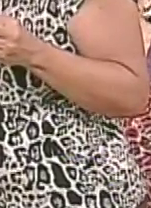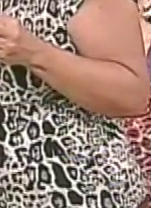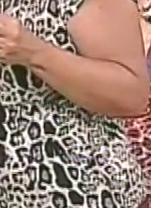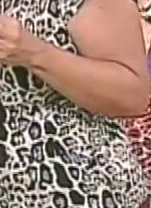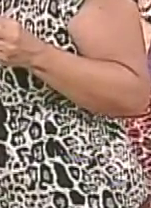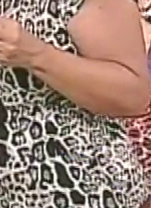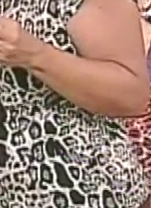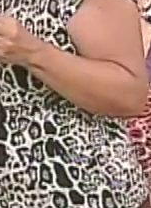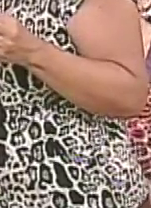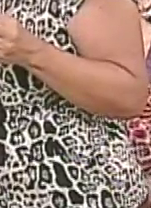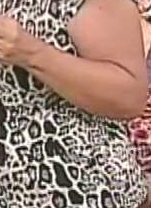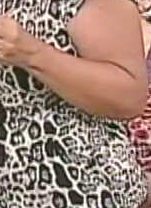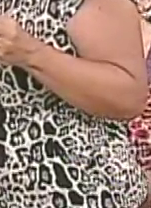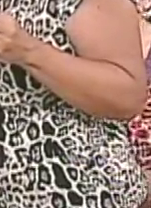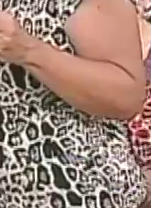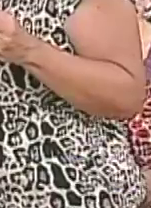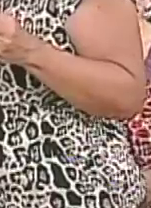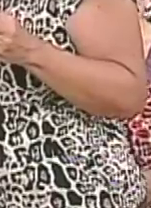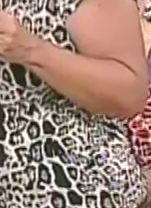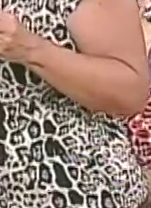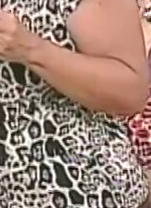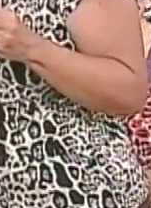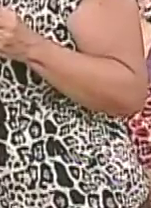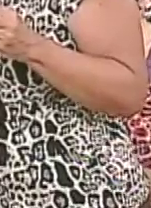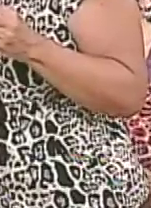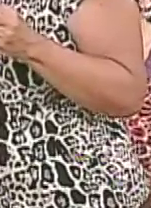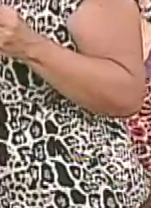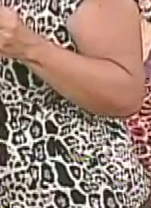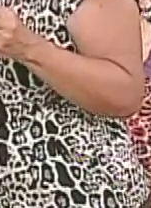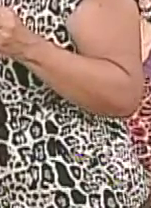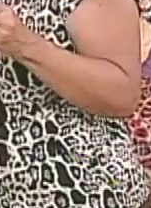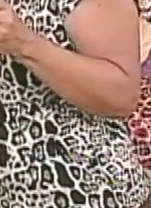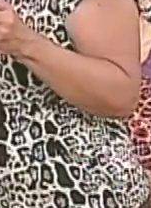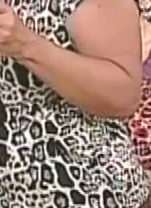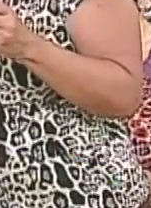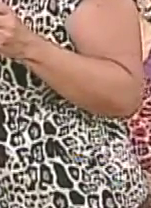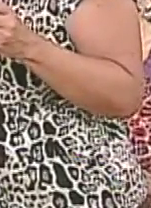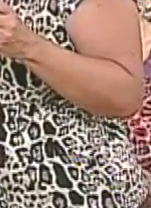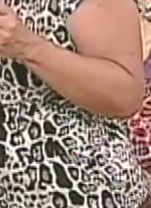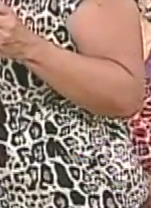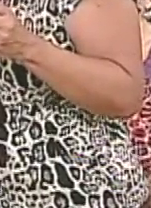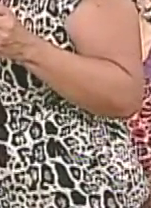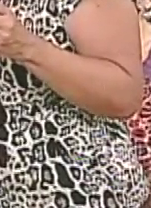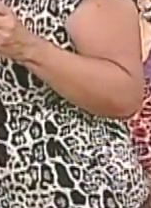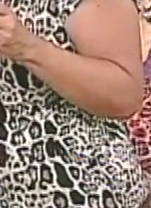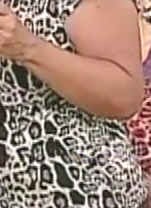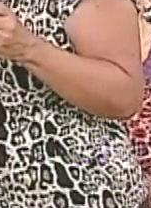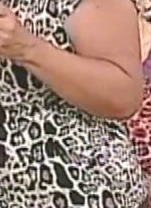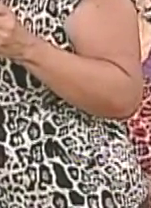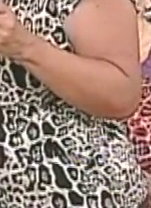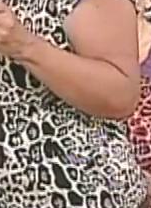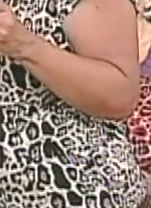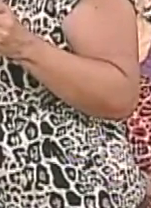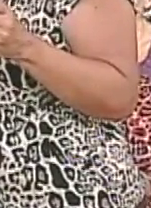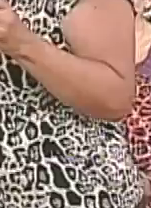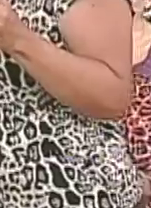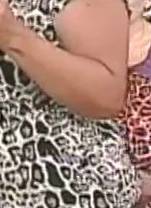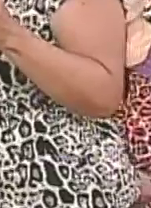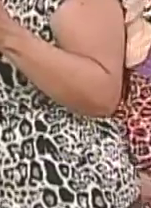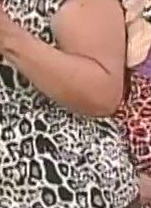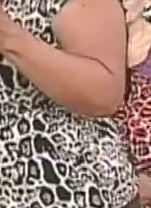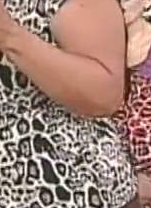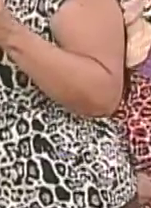la Constitución relativos a la salud, crear una nueva ley orgánica de salud adaptándose a la nueva